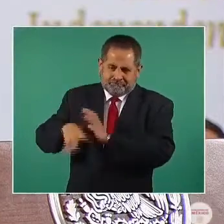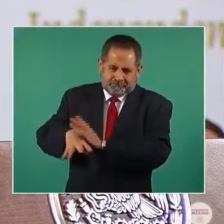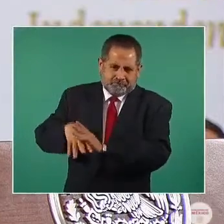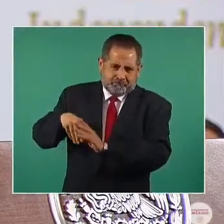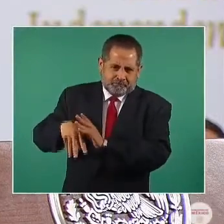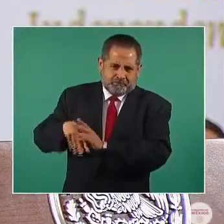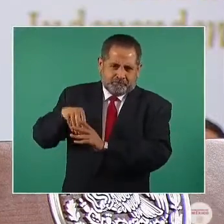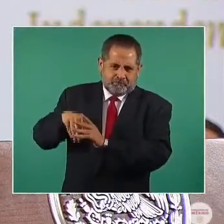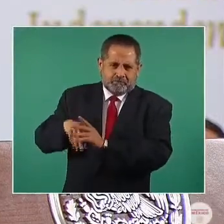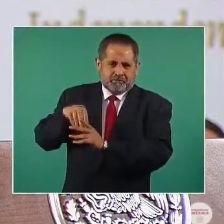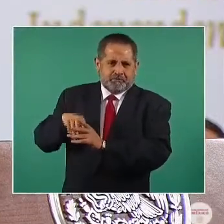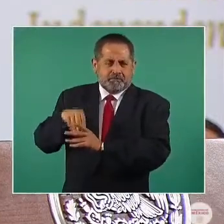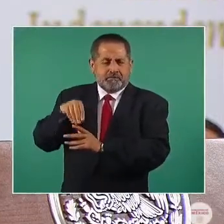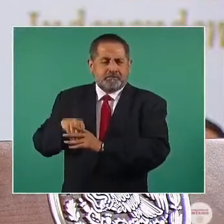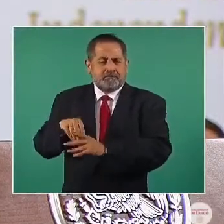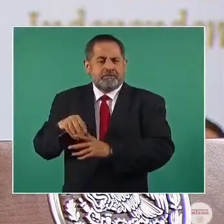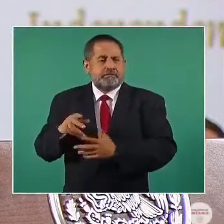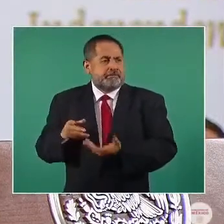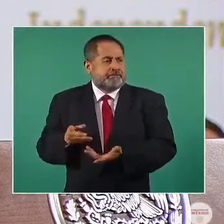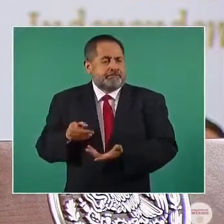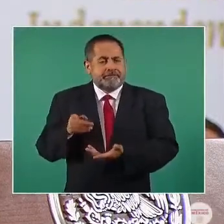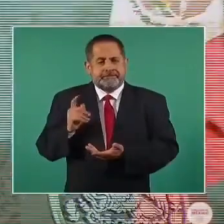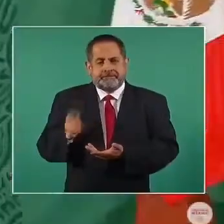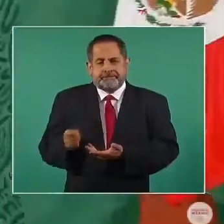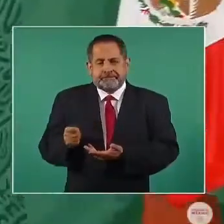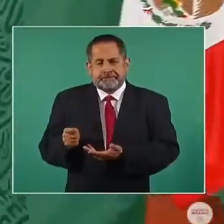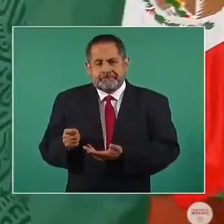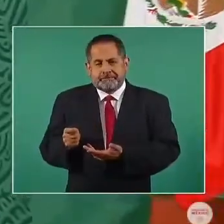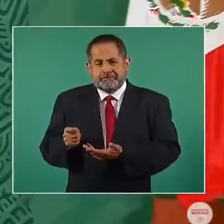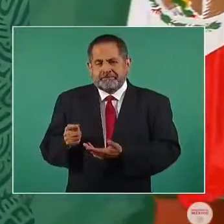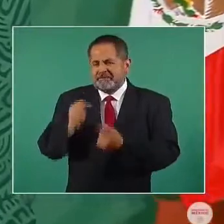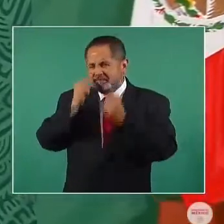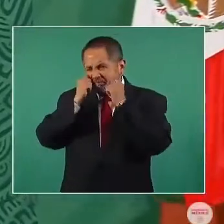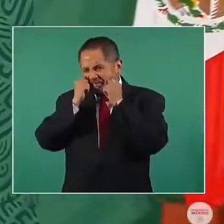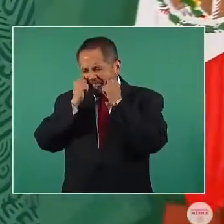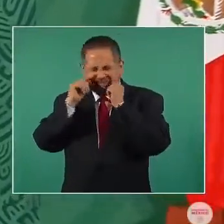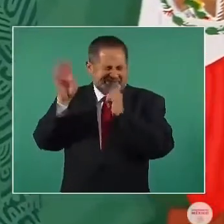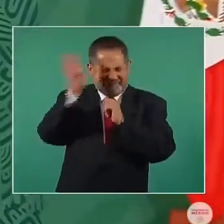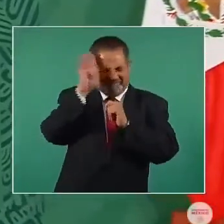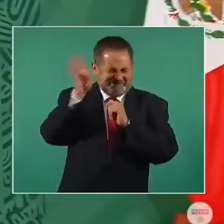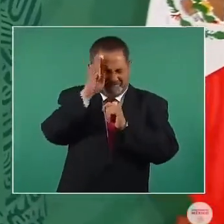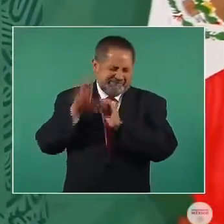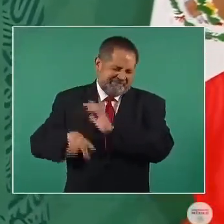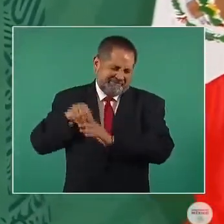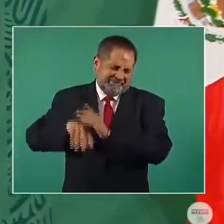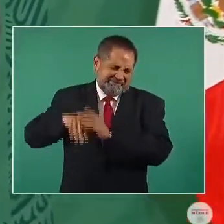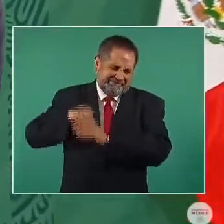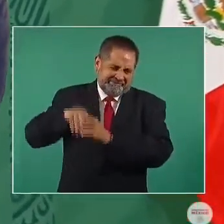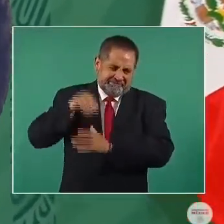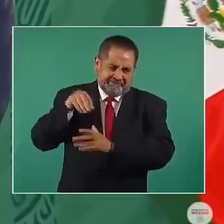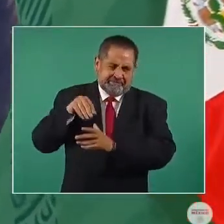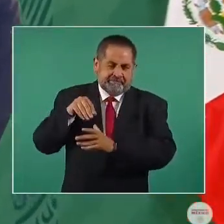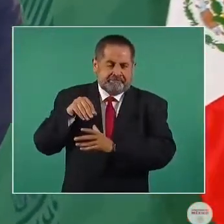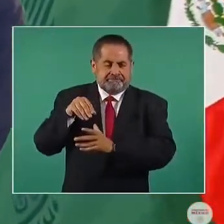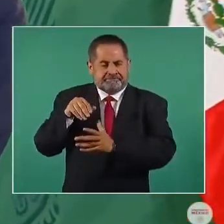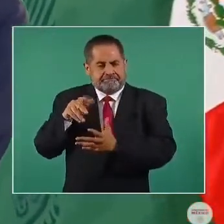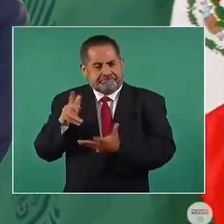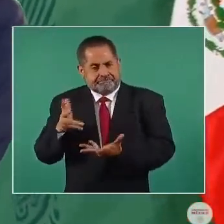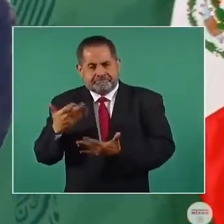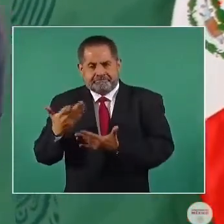petróleo sin recato, sin cuidar el medio